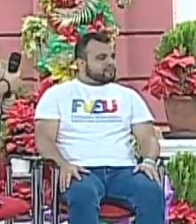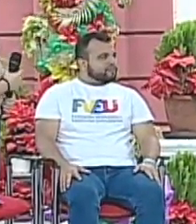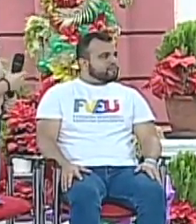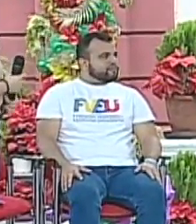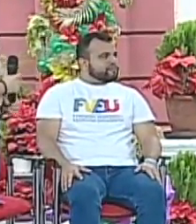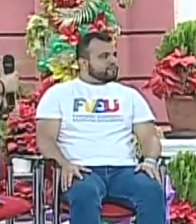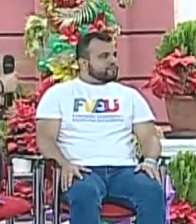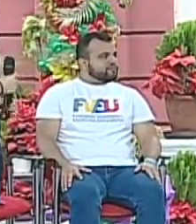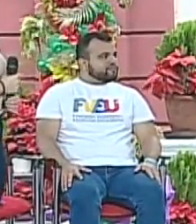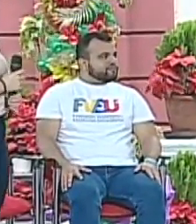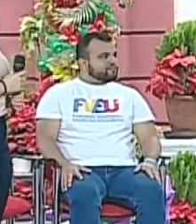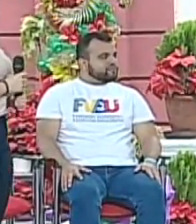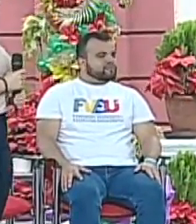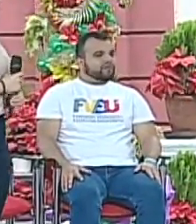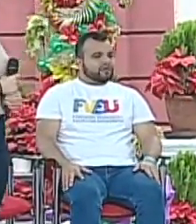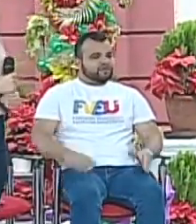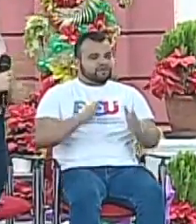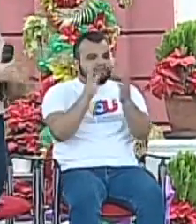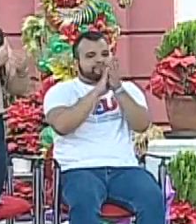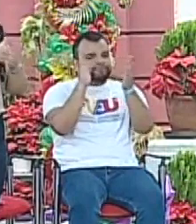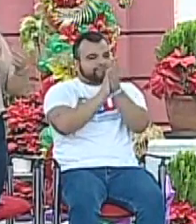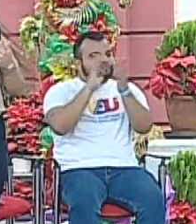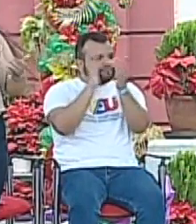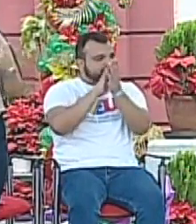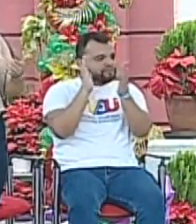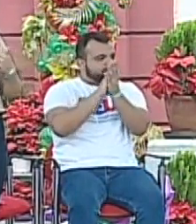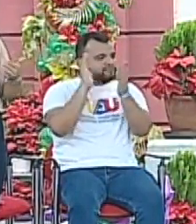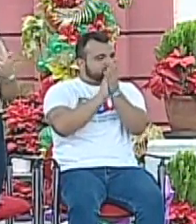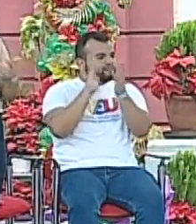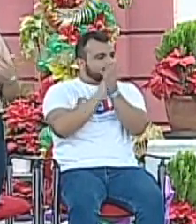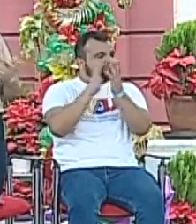la democracia de base. ¿Ah? Para